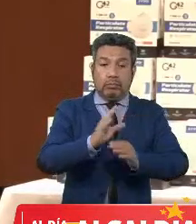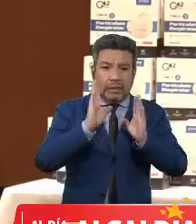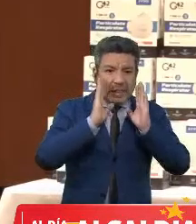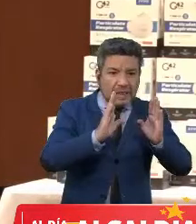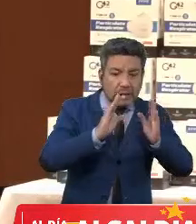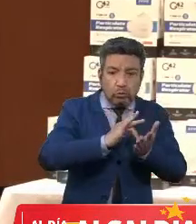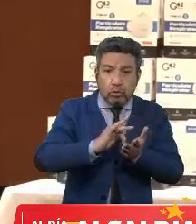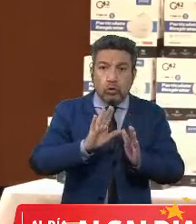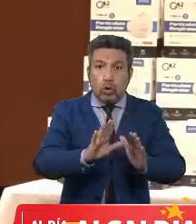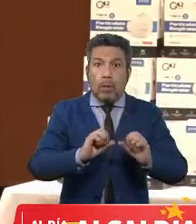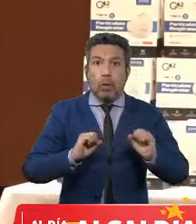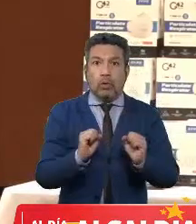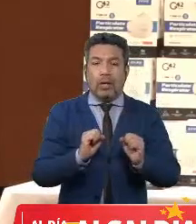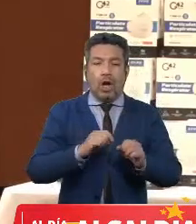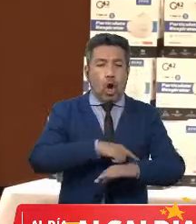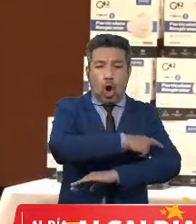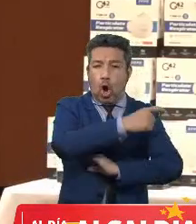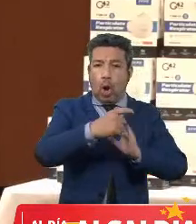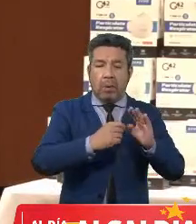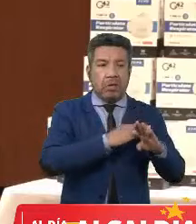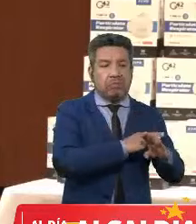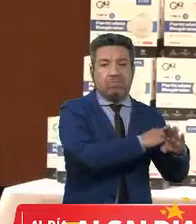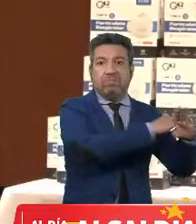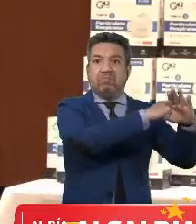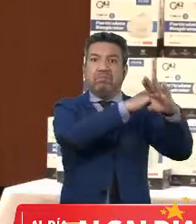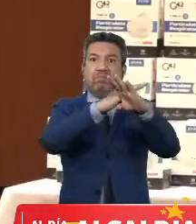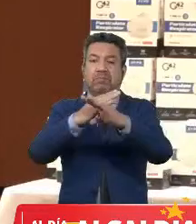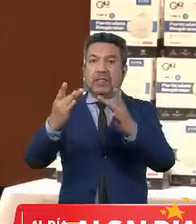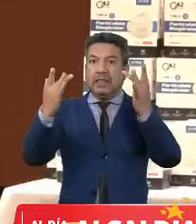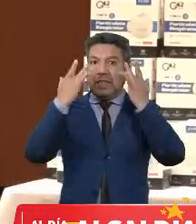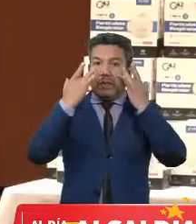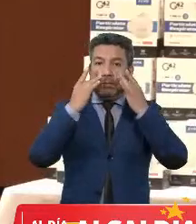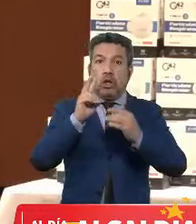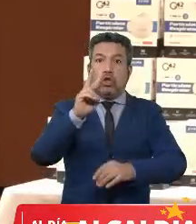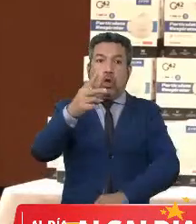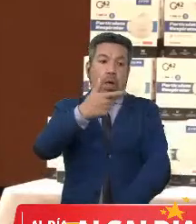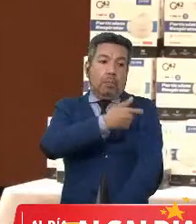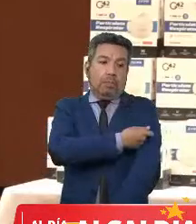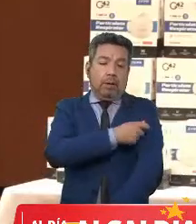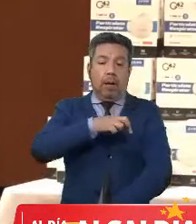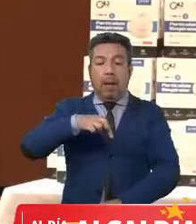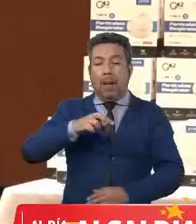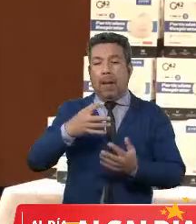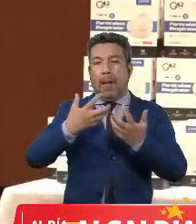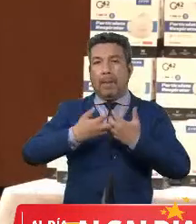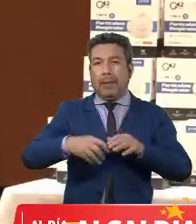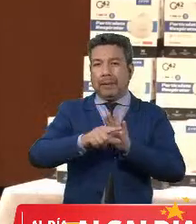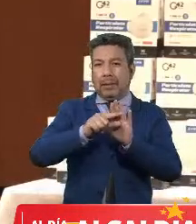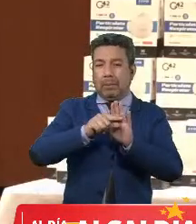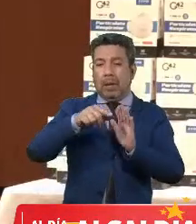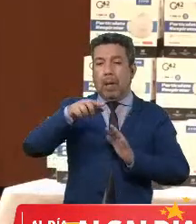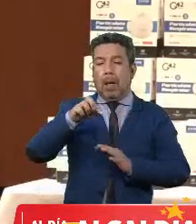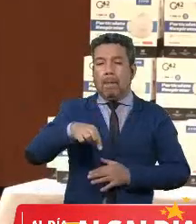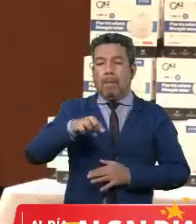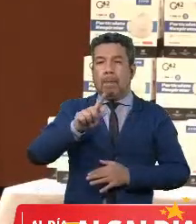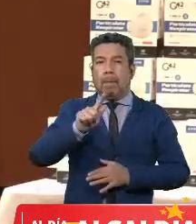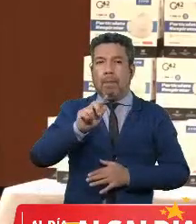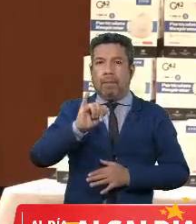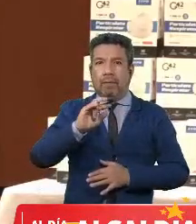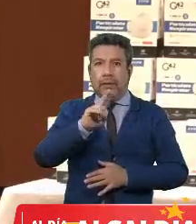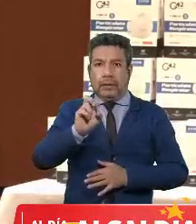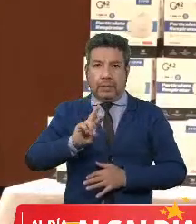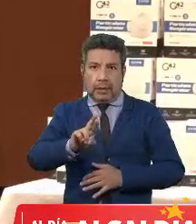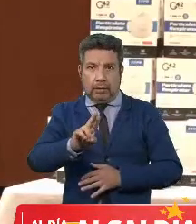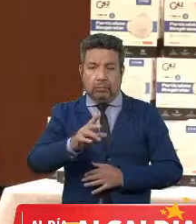estará verdaderamente inmunizado, porque habrá recibido sus dos dosis de Pfizer como corresponde. Y en el transcurso